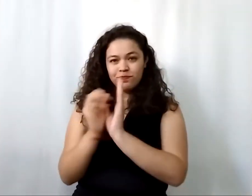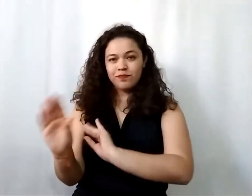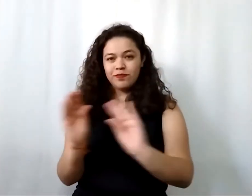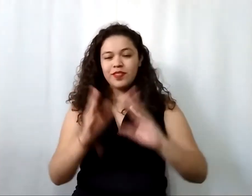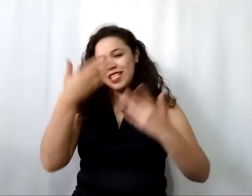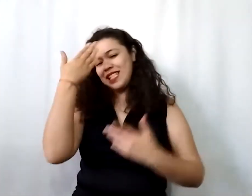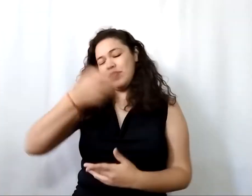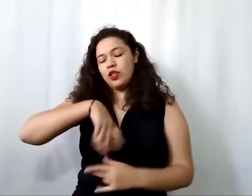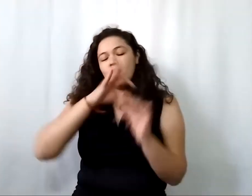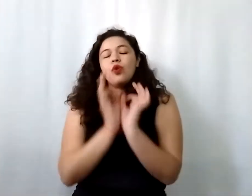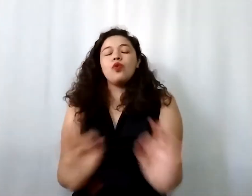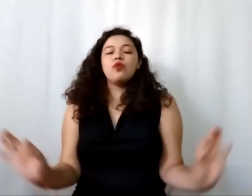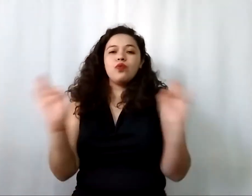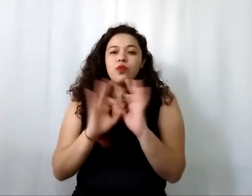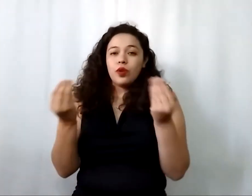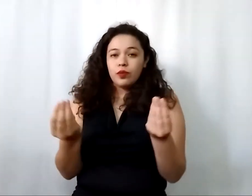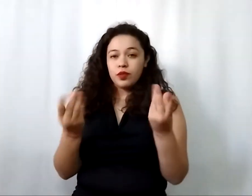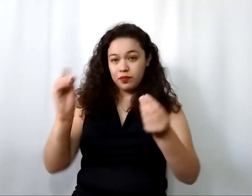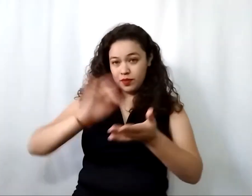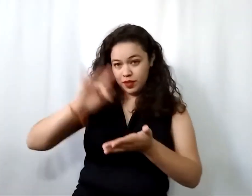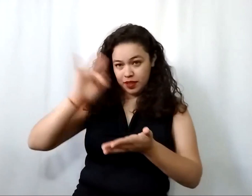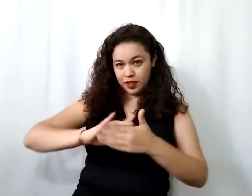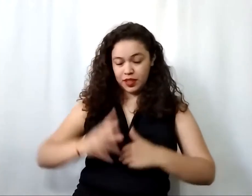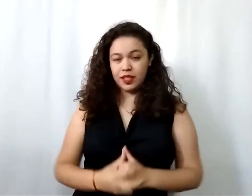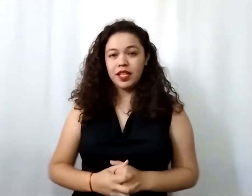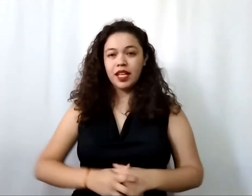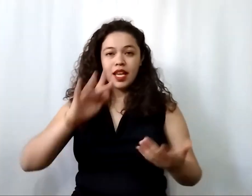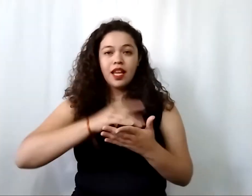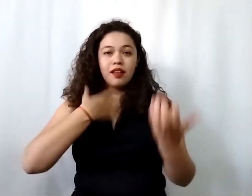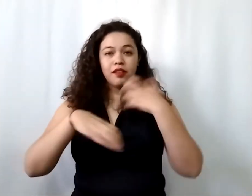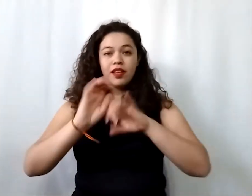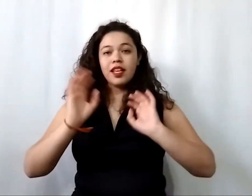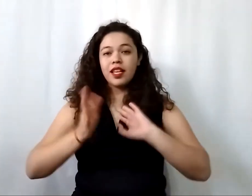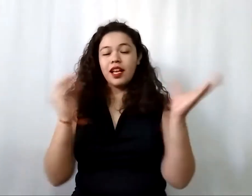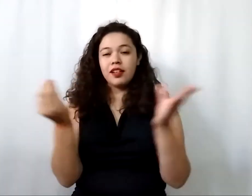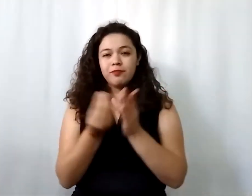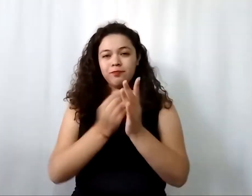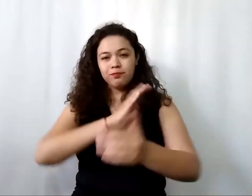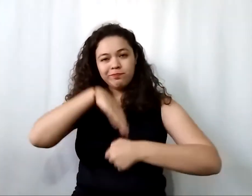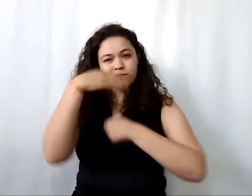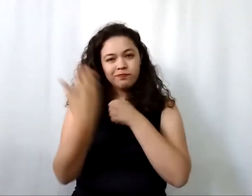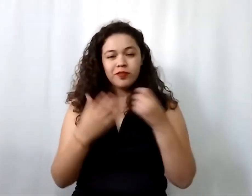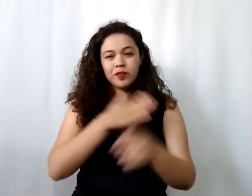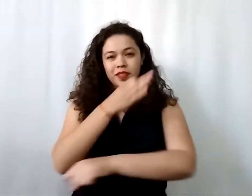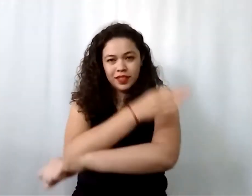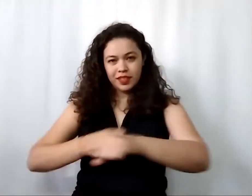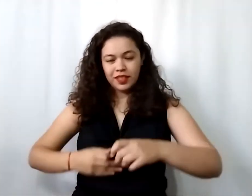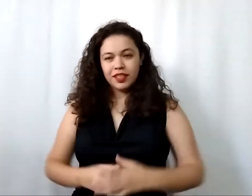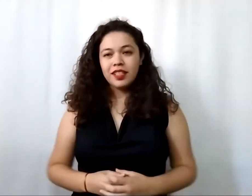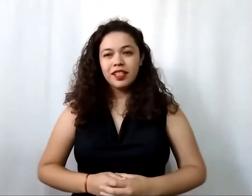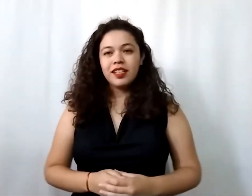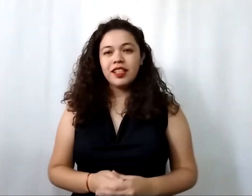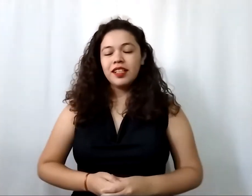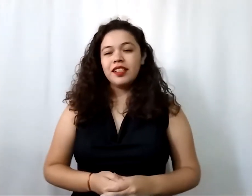muy importante. Gracias. Muchas No hay más gracias. comentarios. Con esto cerramos la sesión. Que pasen buena tarde.